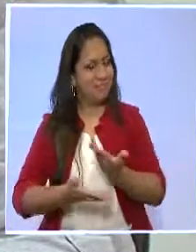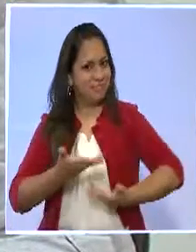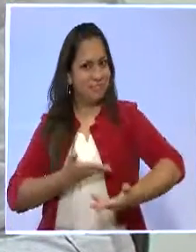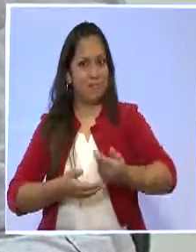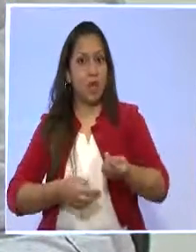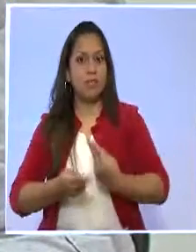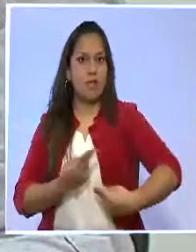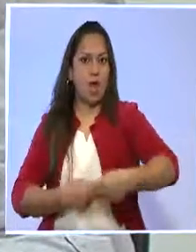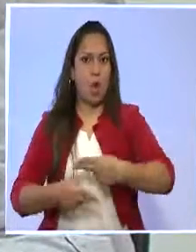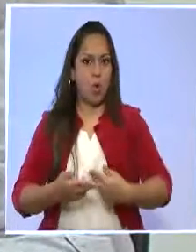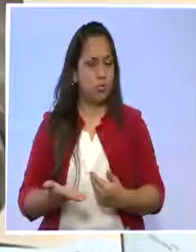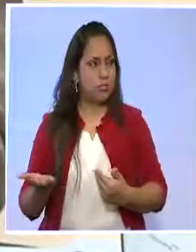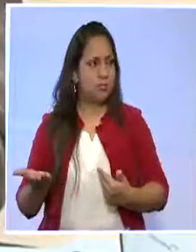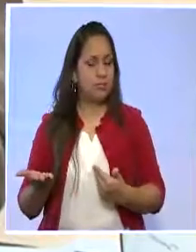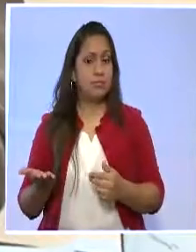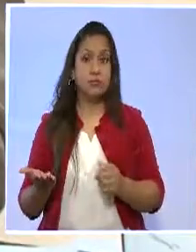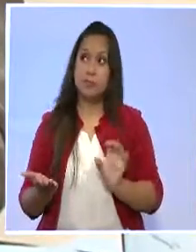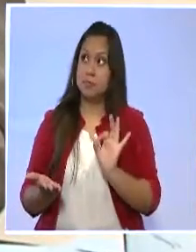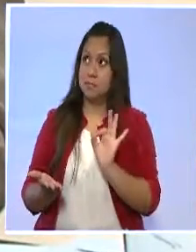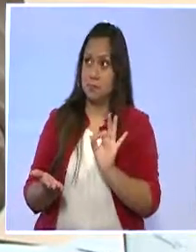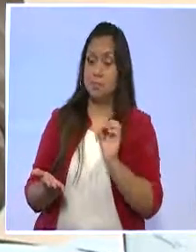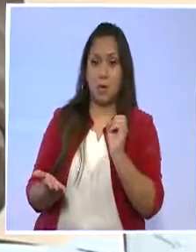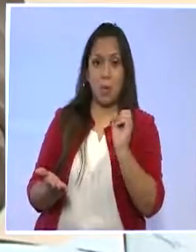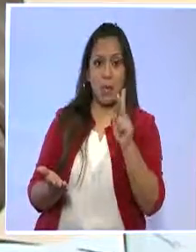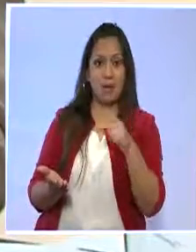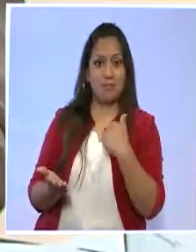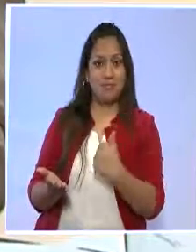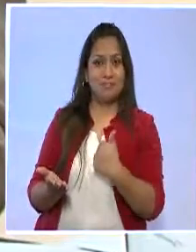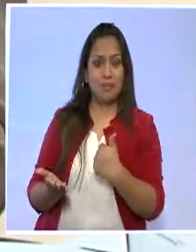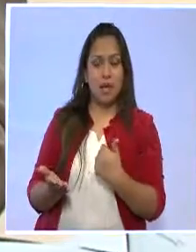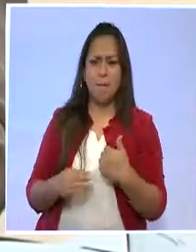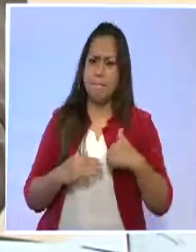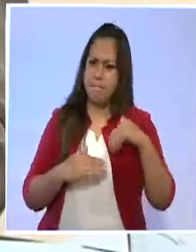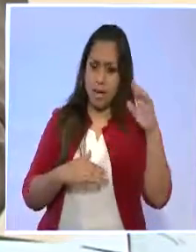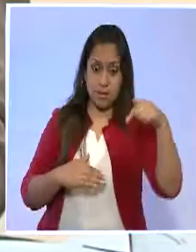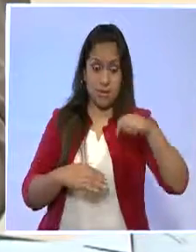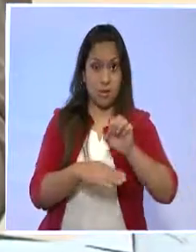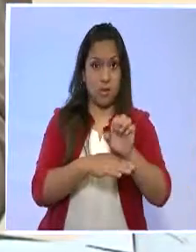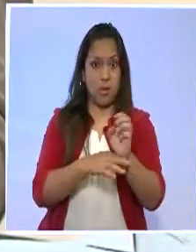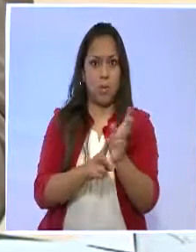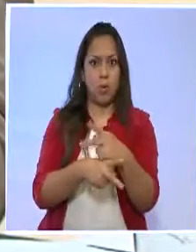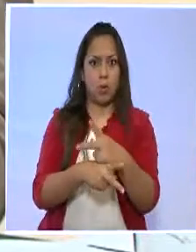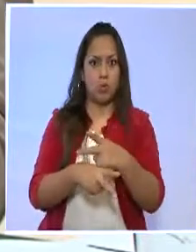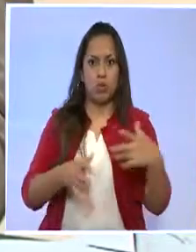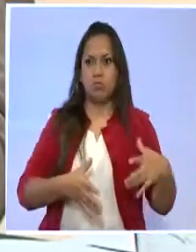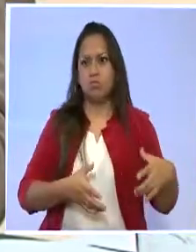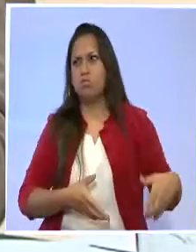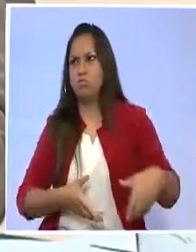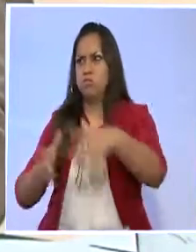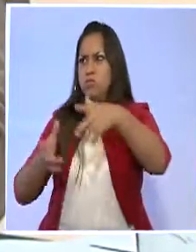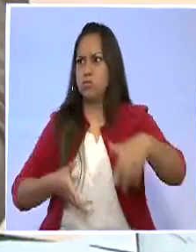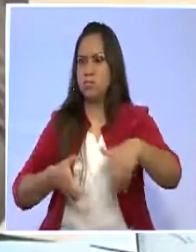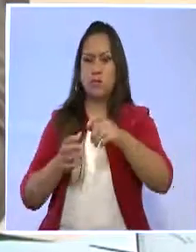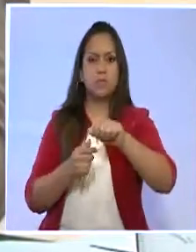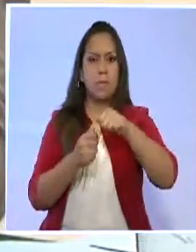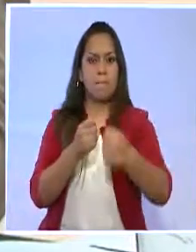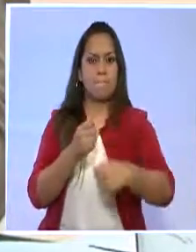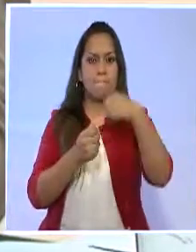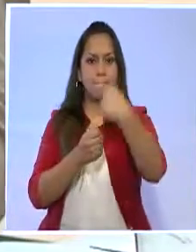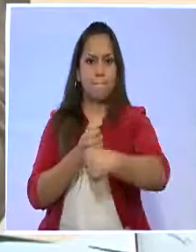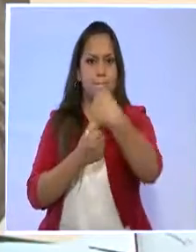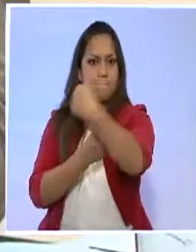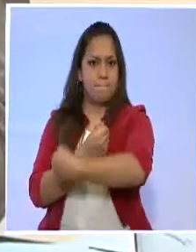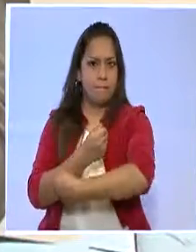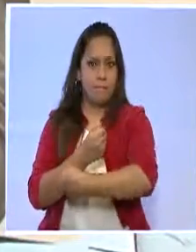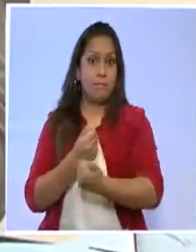hacer incapié nuestra mayor producción por ejemplo exportación de banano está yendo justamente a